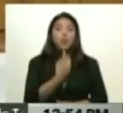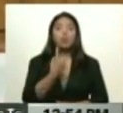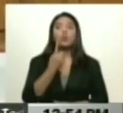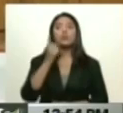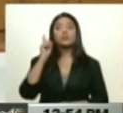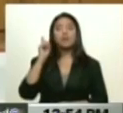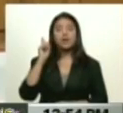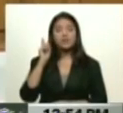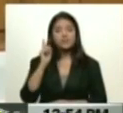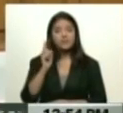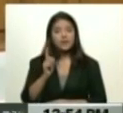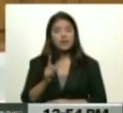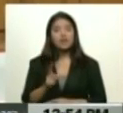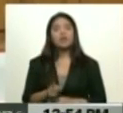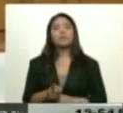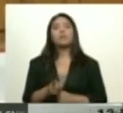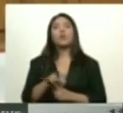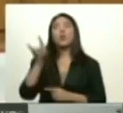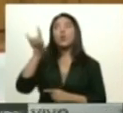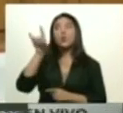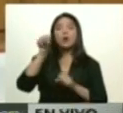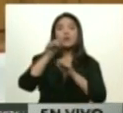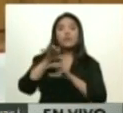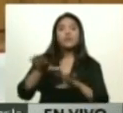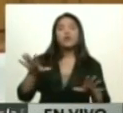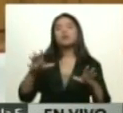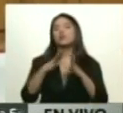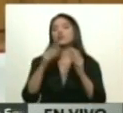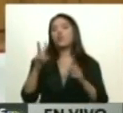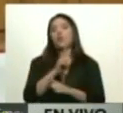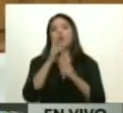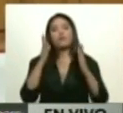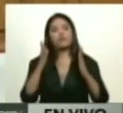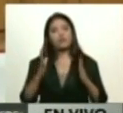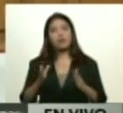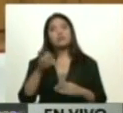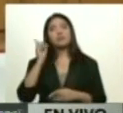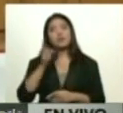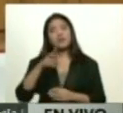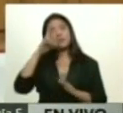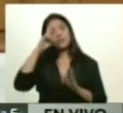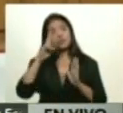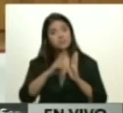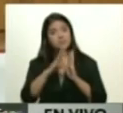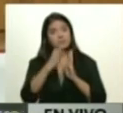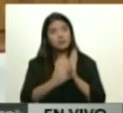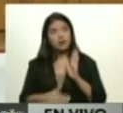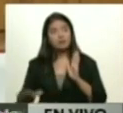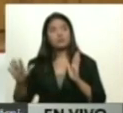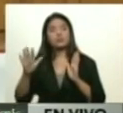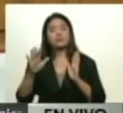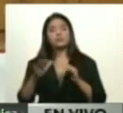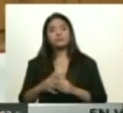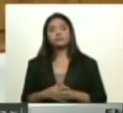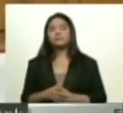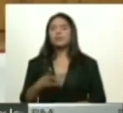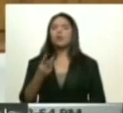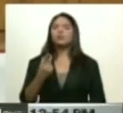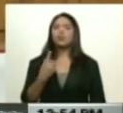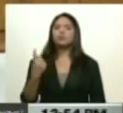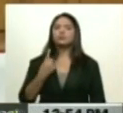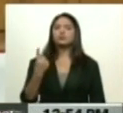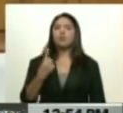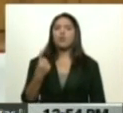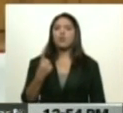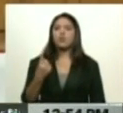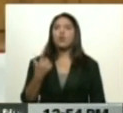espectro radioeléctrico de todos los venezolanos y venezolanas y debemos ser garantes de ello. Que no solamente sean los